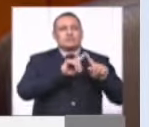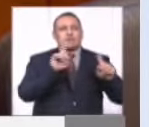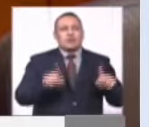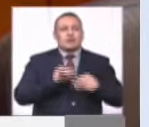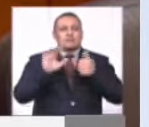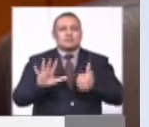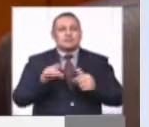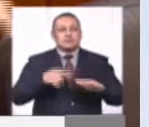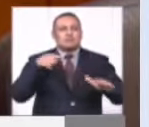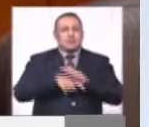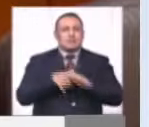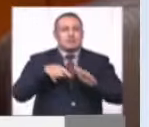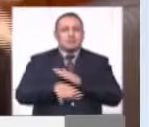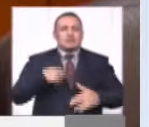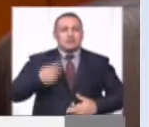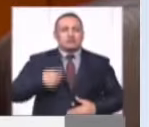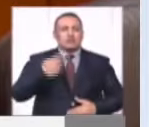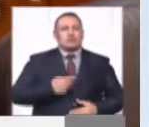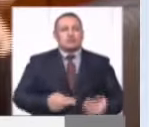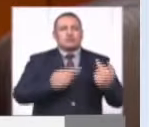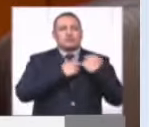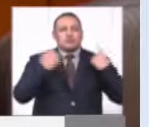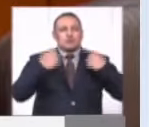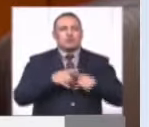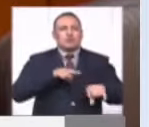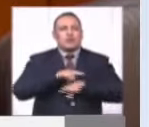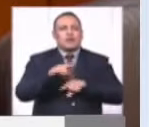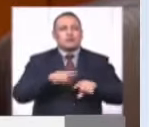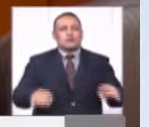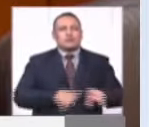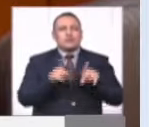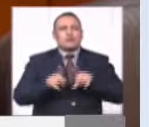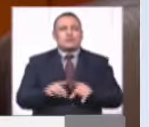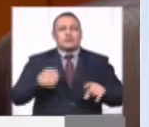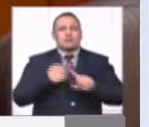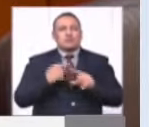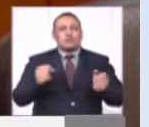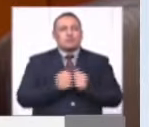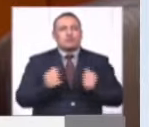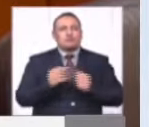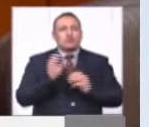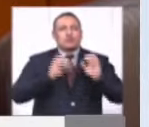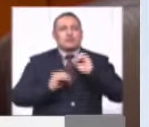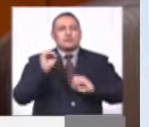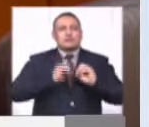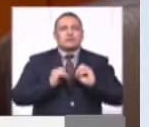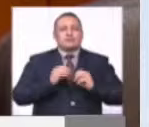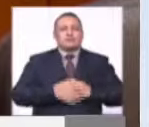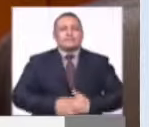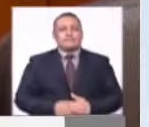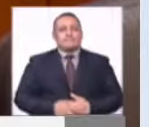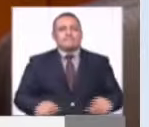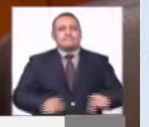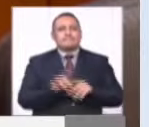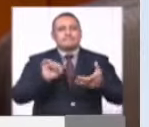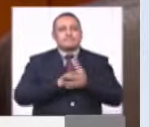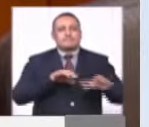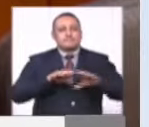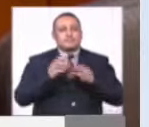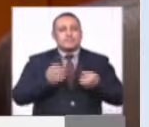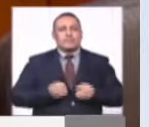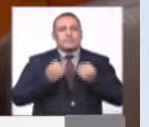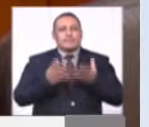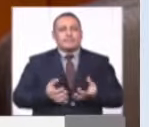5 a 6 asesinatos diarios por encargo, por extorsión y por el crimen organizado. Hacemos un